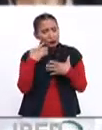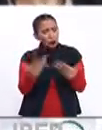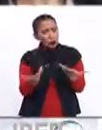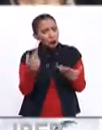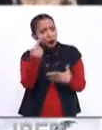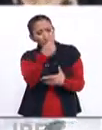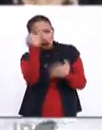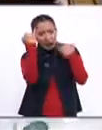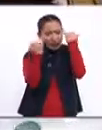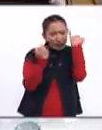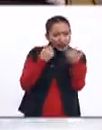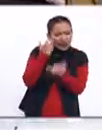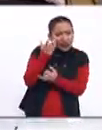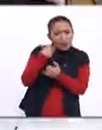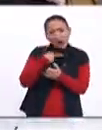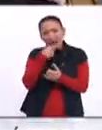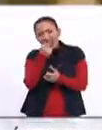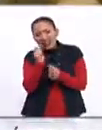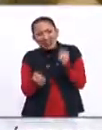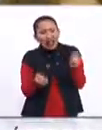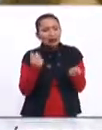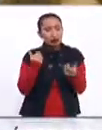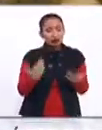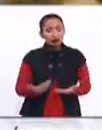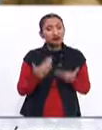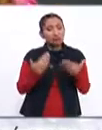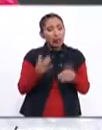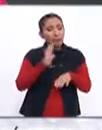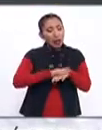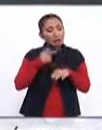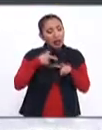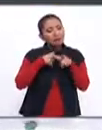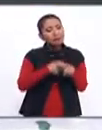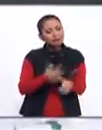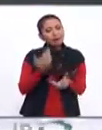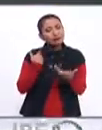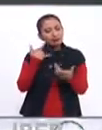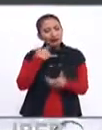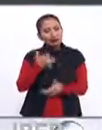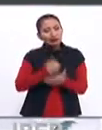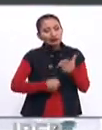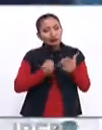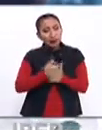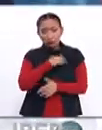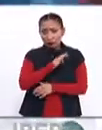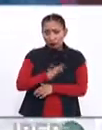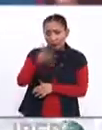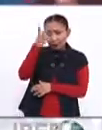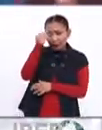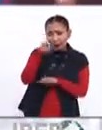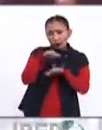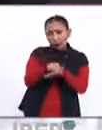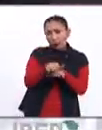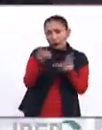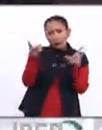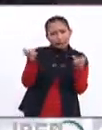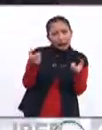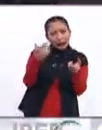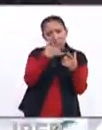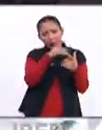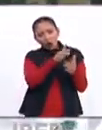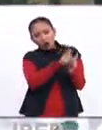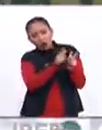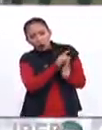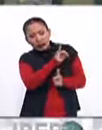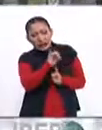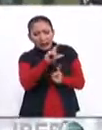sus posturas y sus apuestas políticas. Motiva aún más para seguir en esta lucha. Podemos aprender acerca no solamente de las